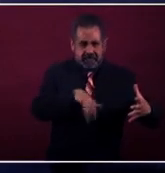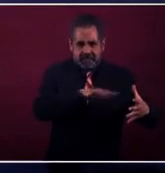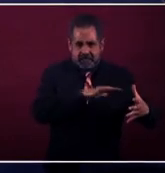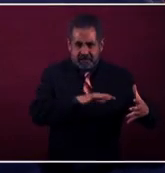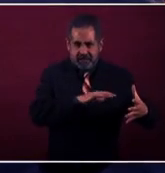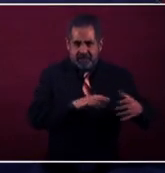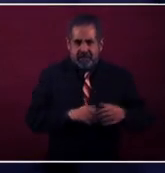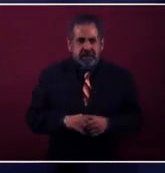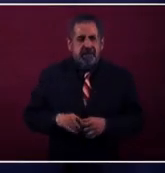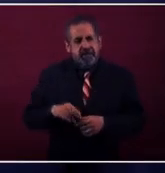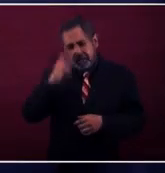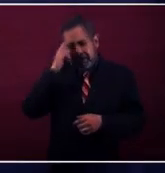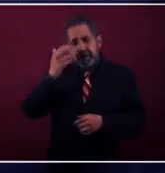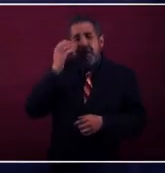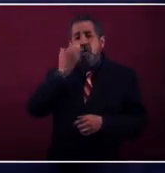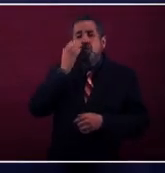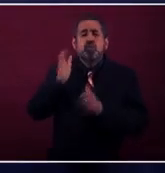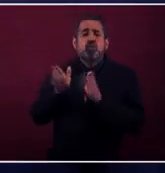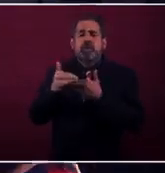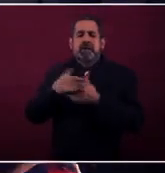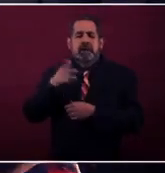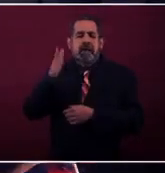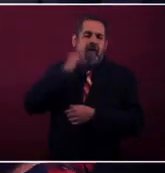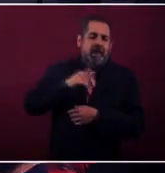no del conservadurismo, ya sabemos.